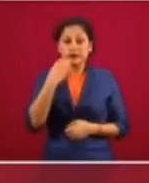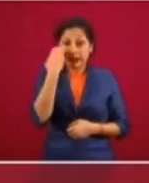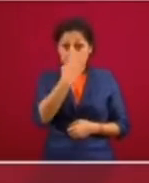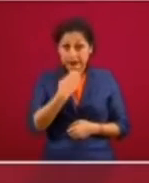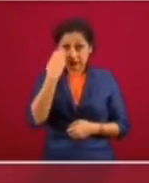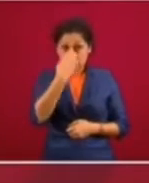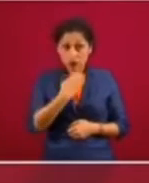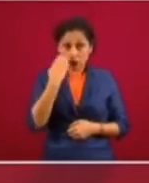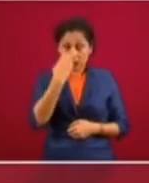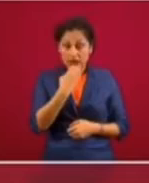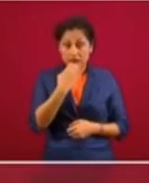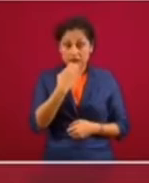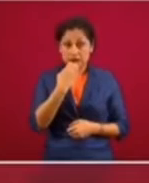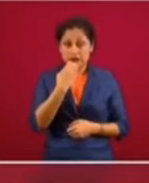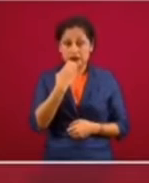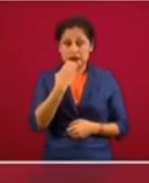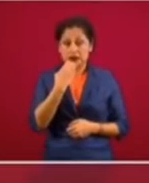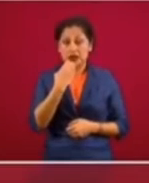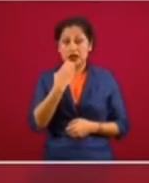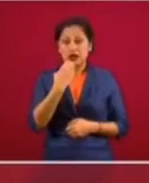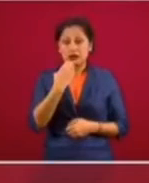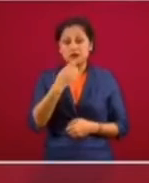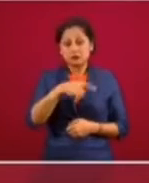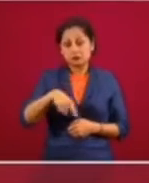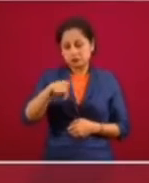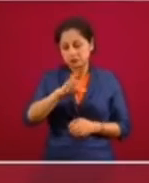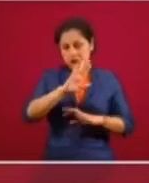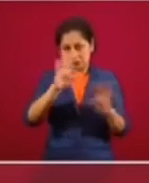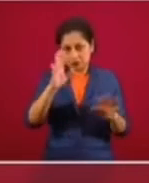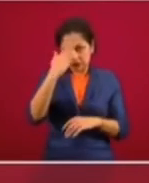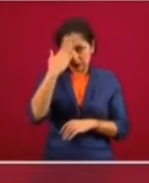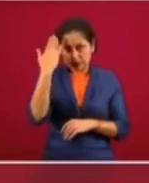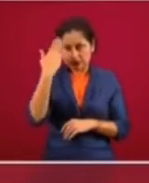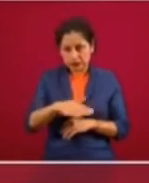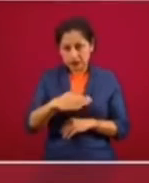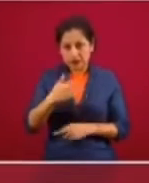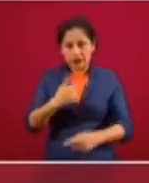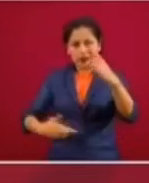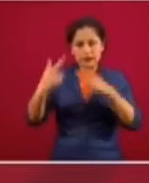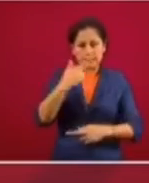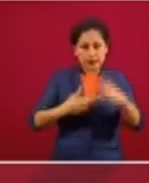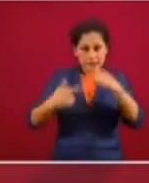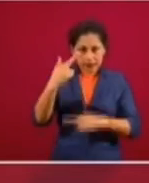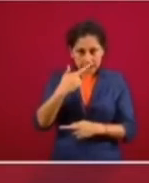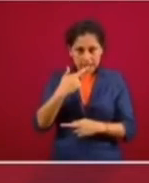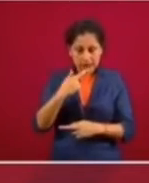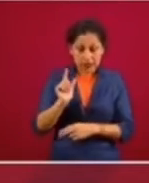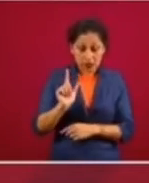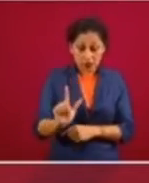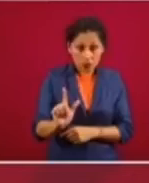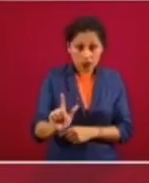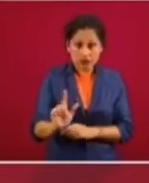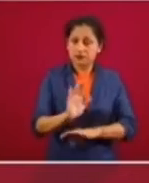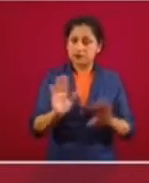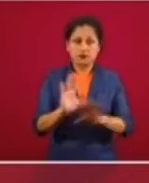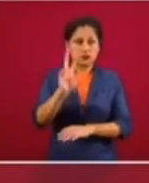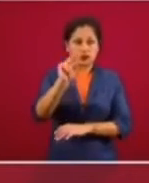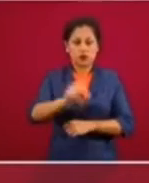escuelas, como es obvio, no hay regreso a clases el lunes.